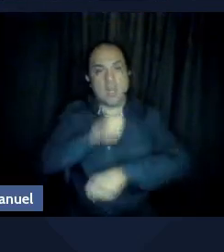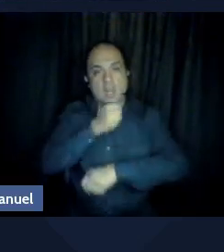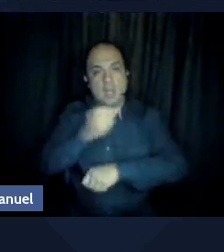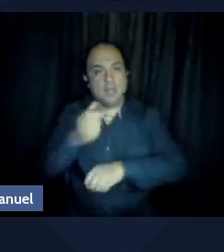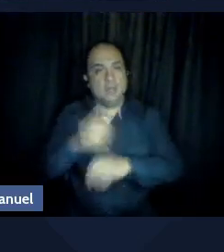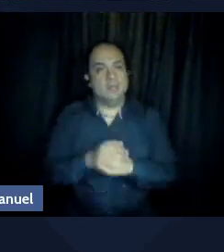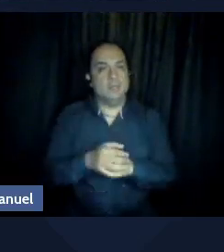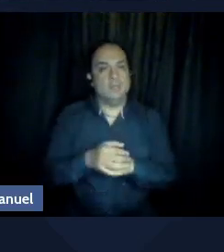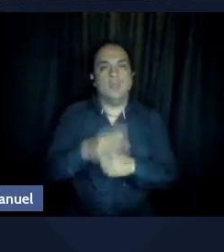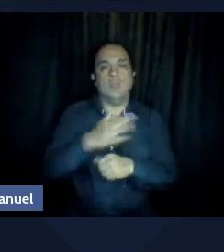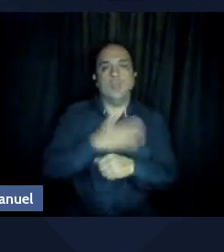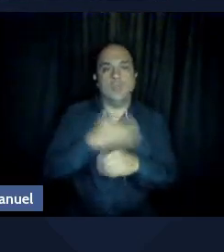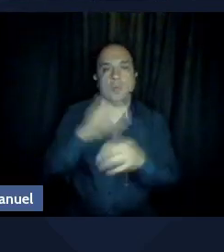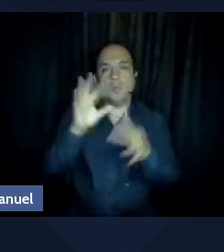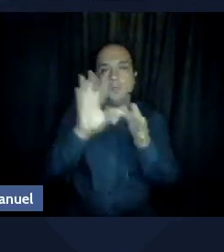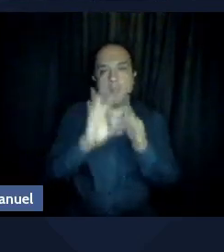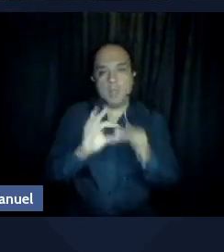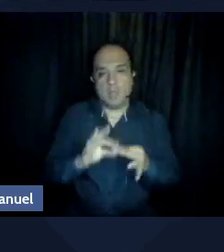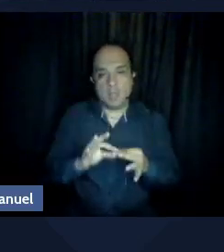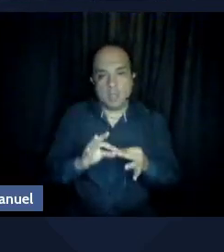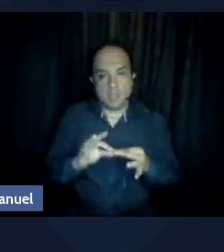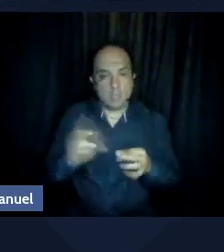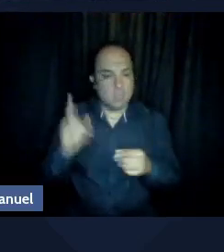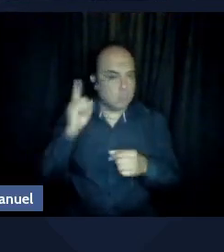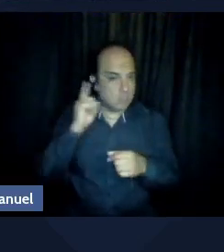permitir que